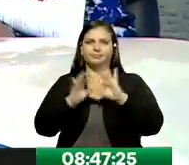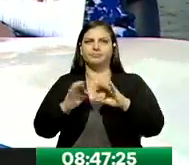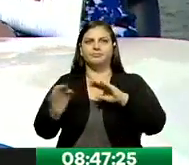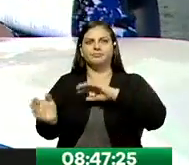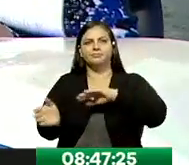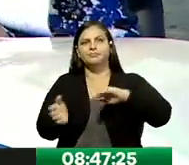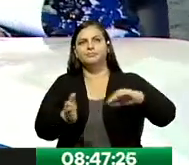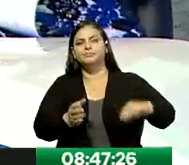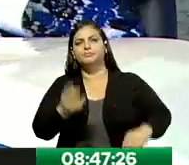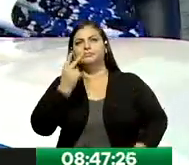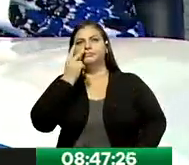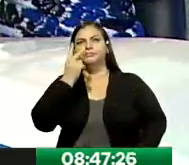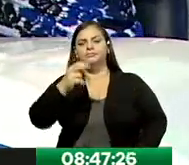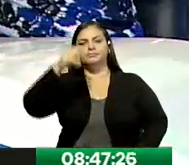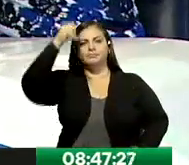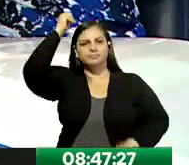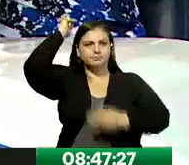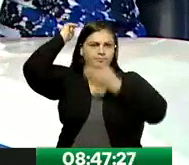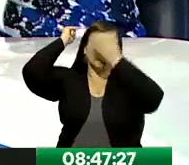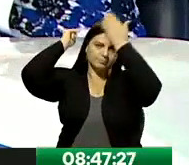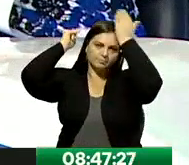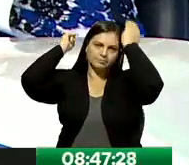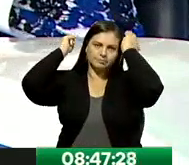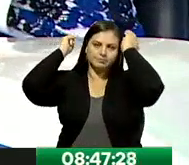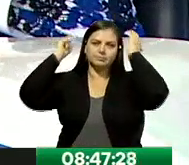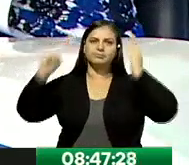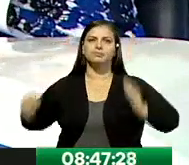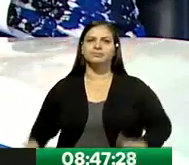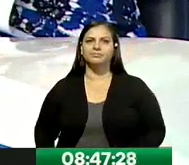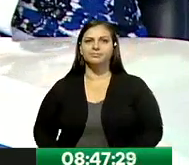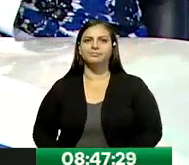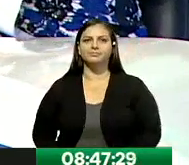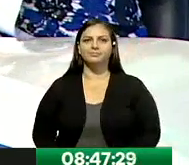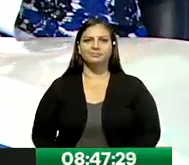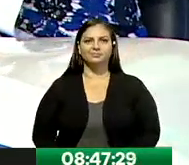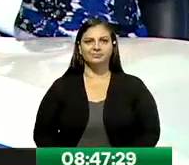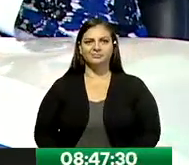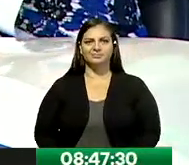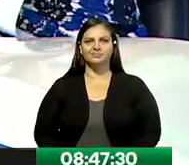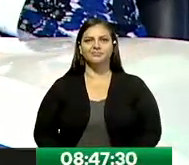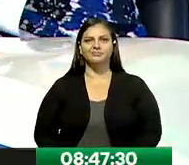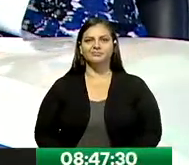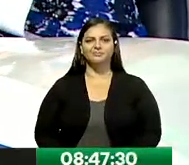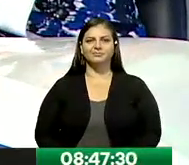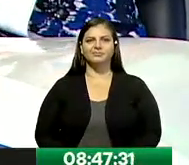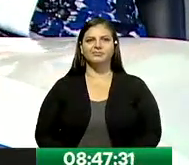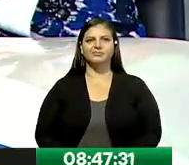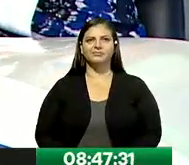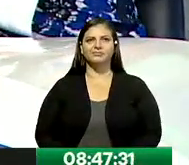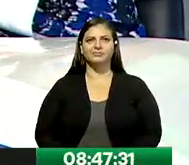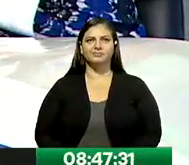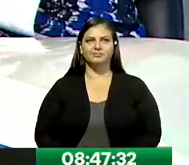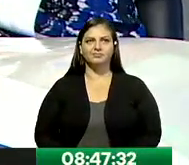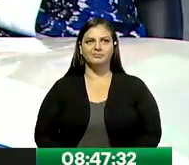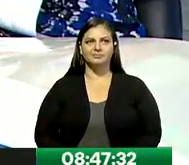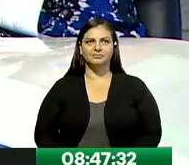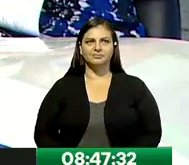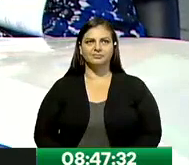la información que ocurre en ese punto. Adelante, José, ¿qué tal? Buenos días. ¿Dónde te encuentras en ese operativo?